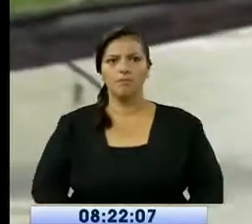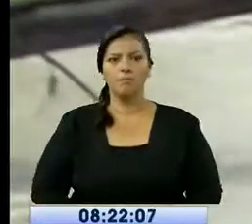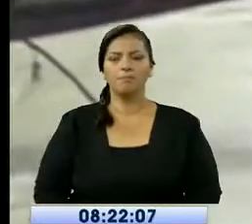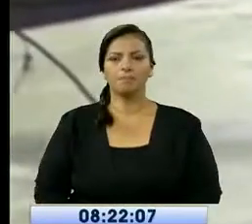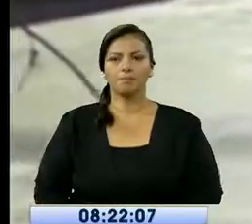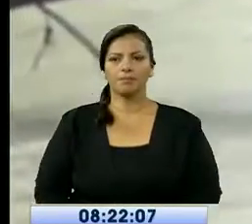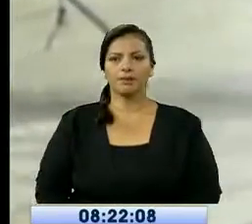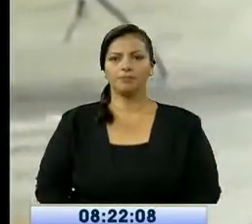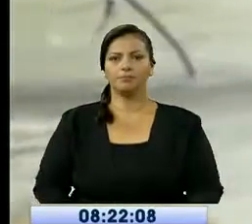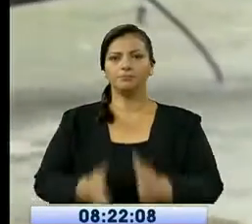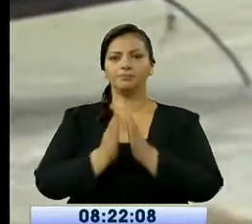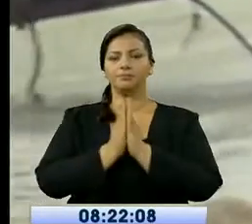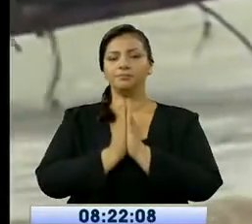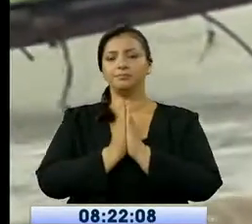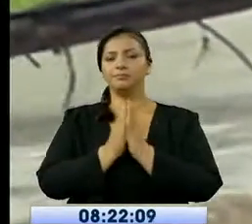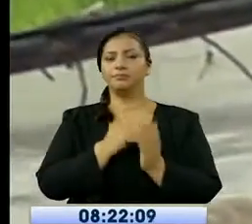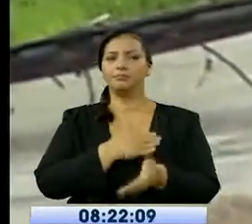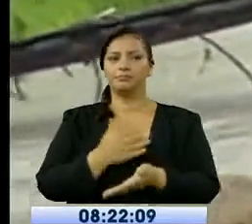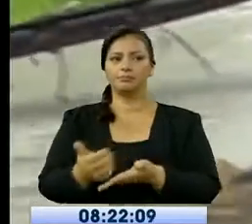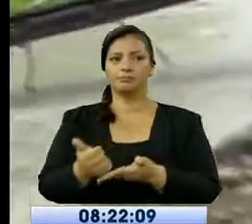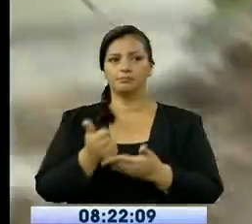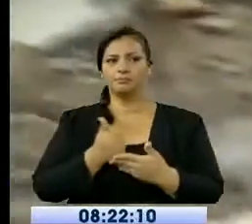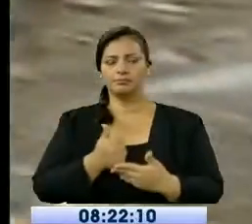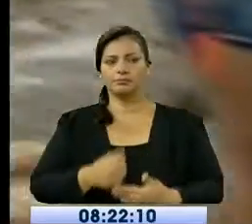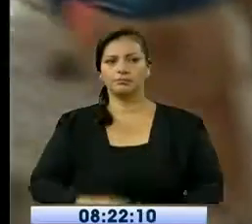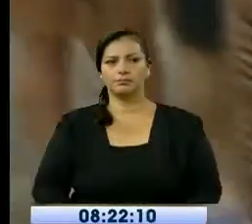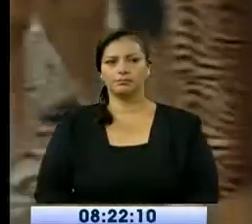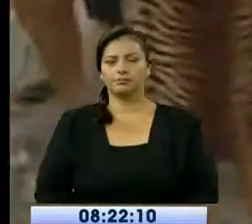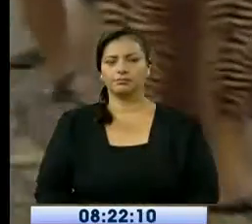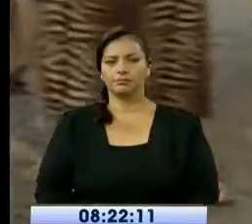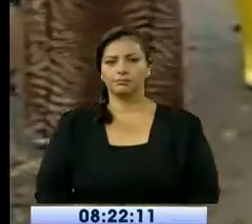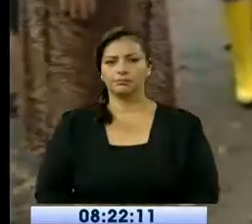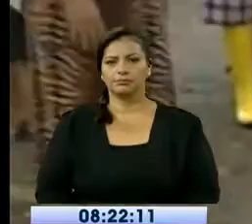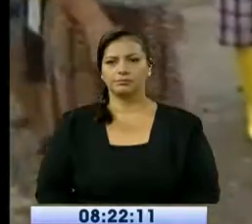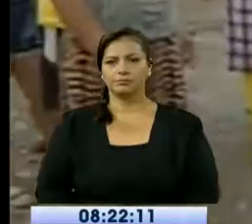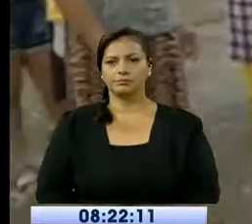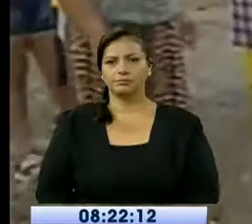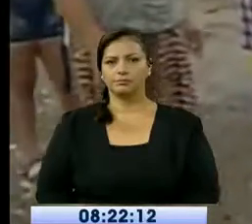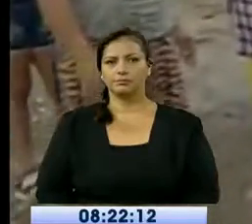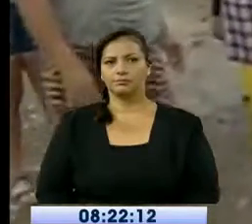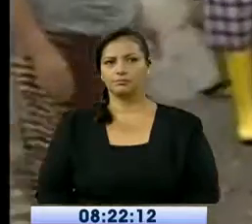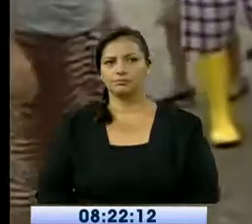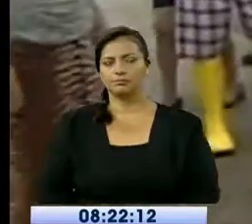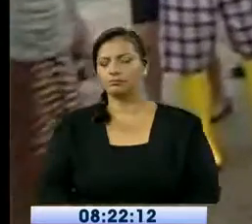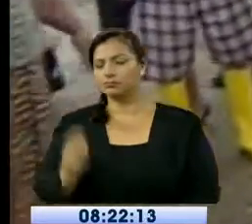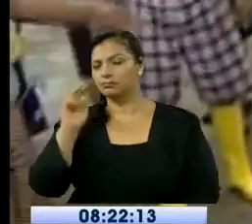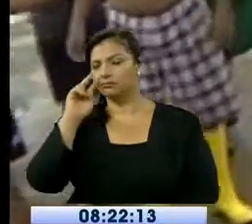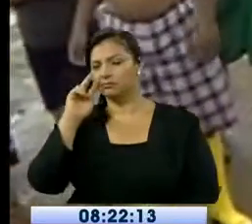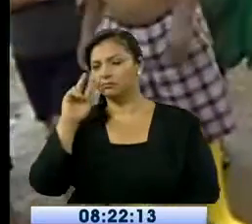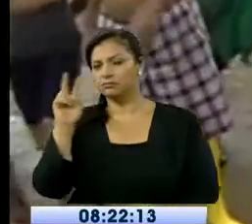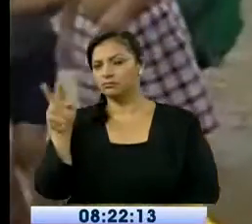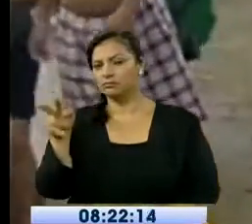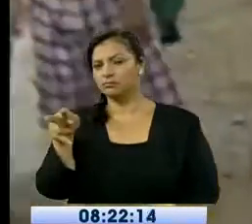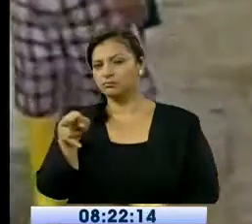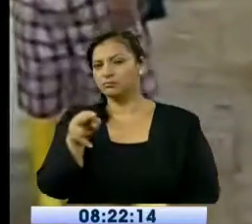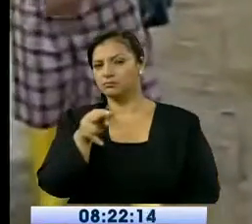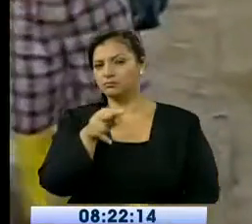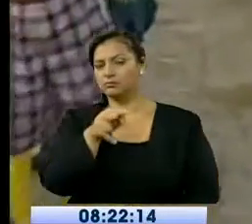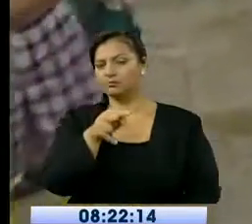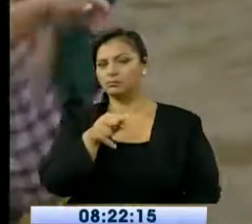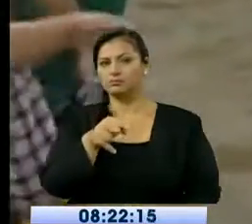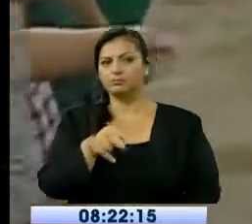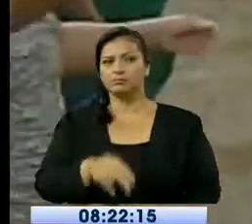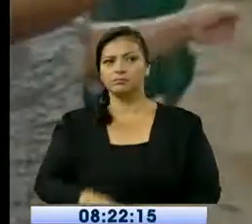hagan por este lado. Mi amigo, algo que me llama la atención. Me dicen que lo que estamos observando en estos momentos en